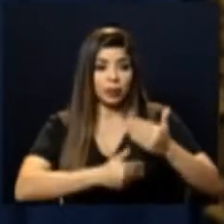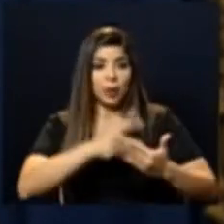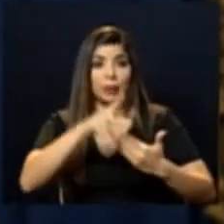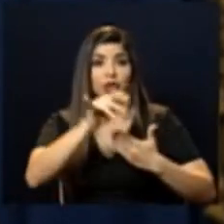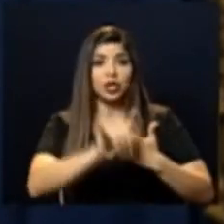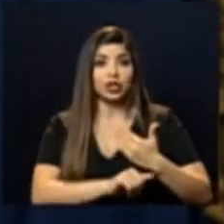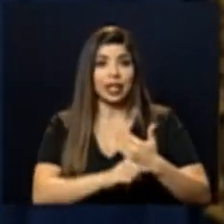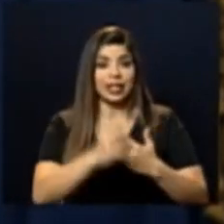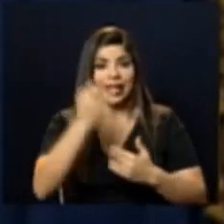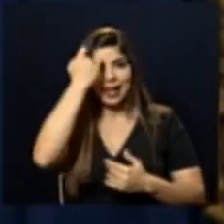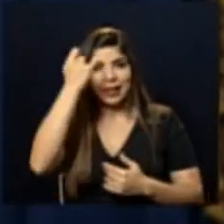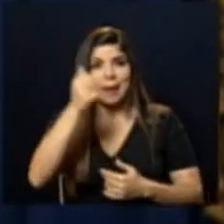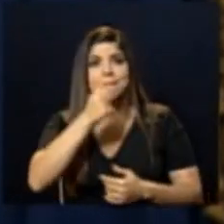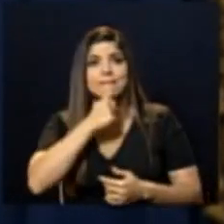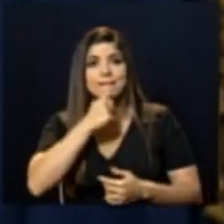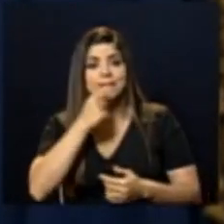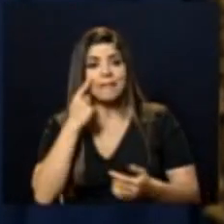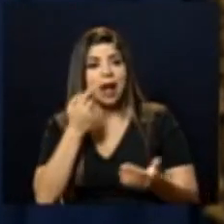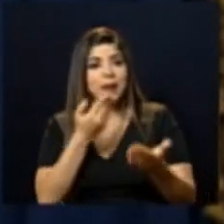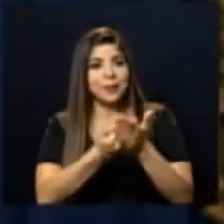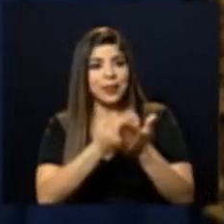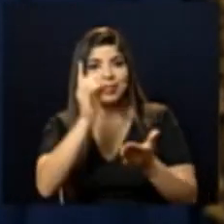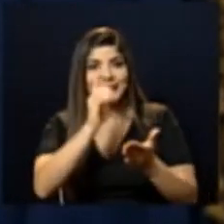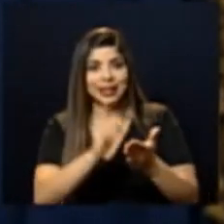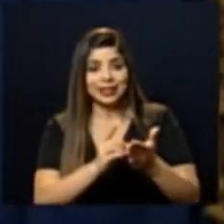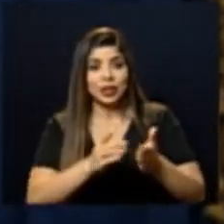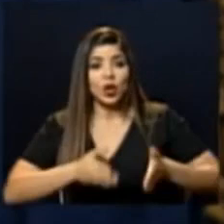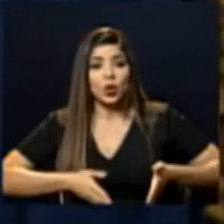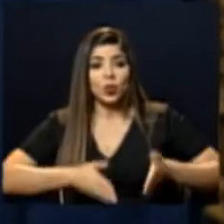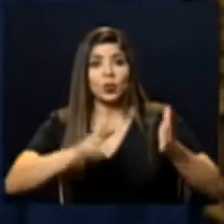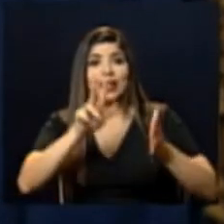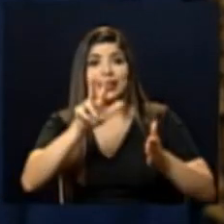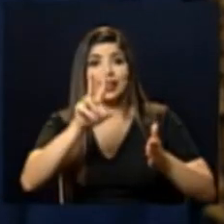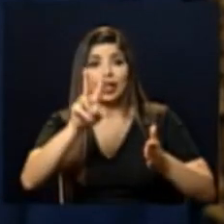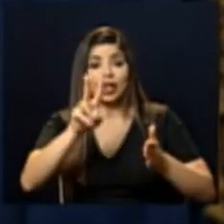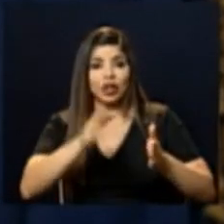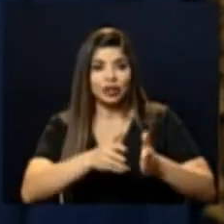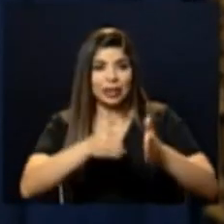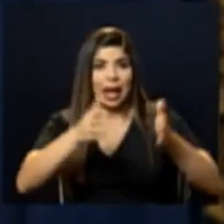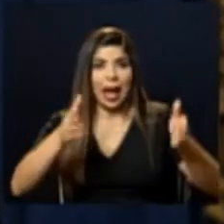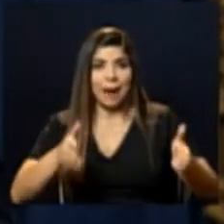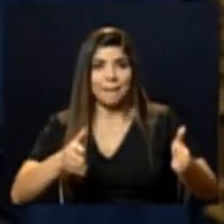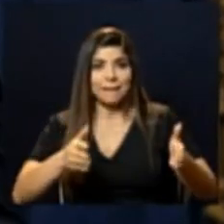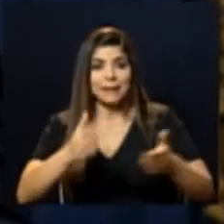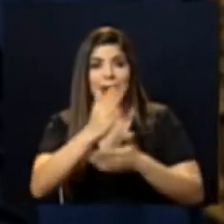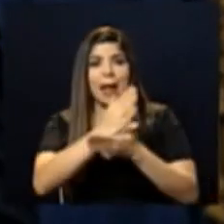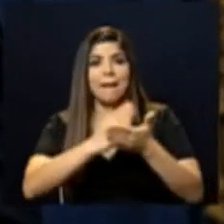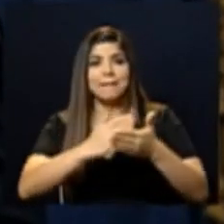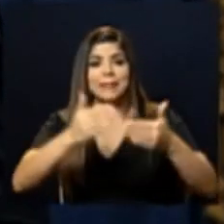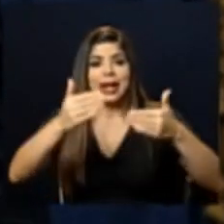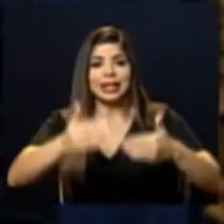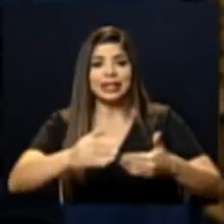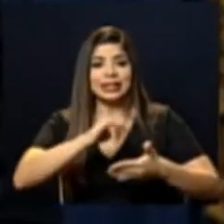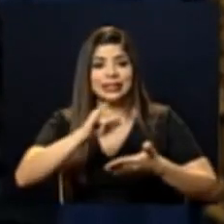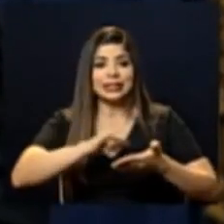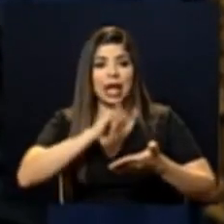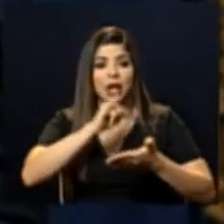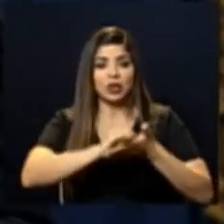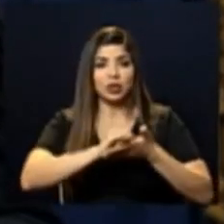de iniciativa privada para el diseño y ampliación de la Ruta 32 en su tramo de San